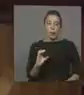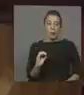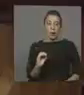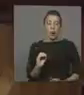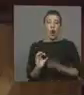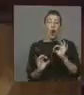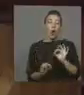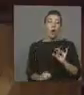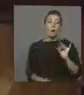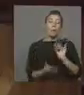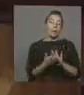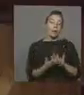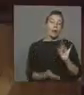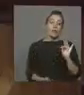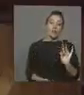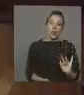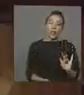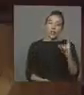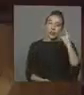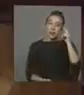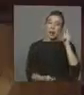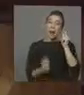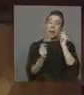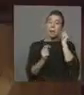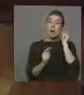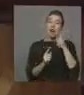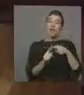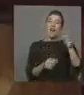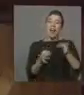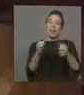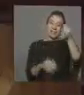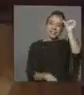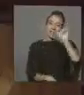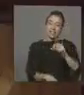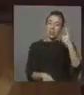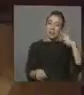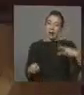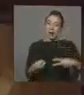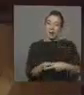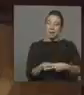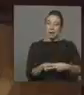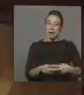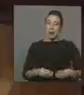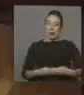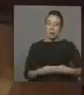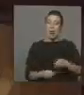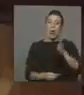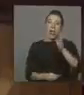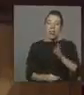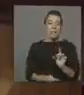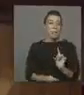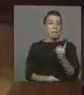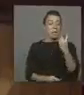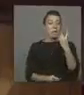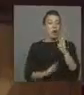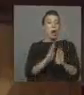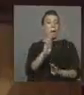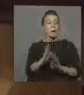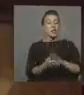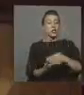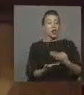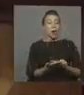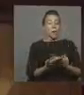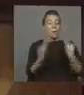la violación, para evitar a la mujer un proceso penal como condición para interrumpir su embarazo, debe primar su protección y